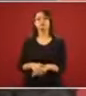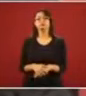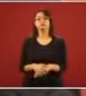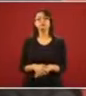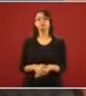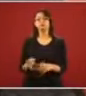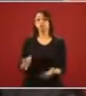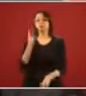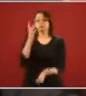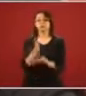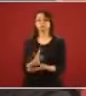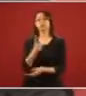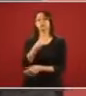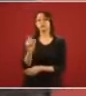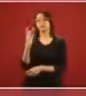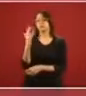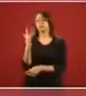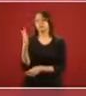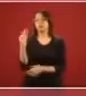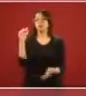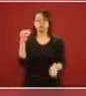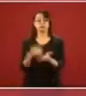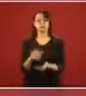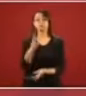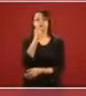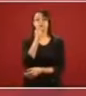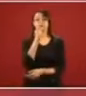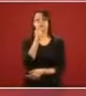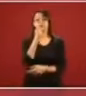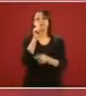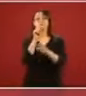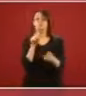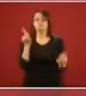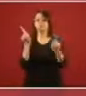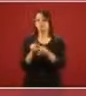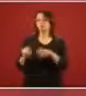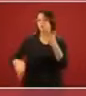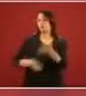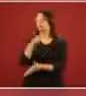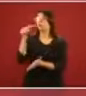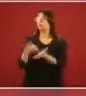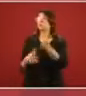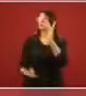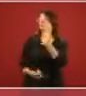150,000 elementos, sino las instalaciones.